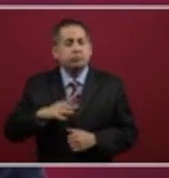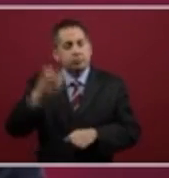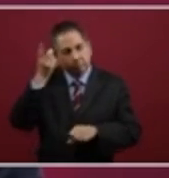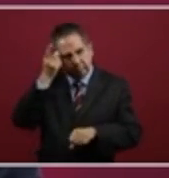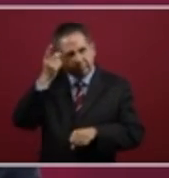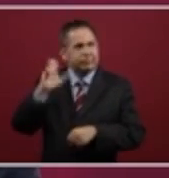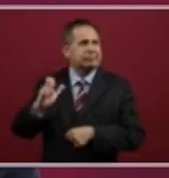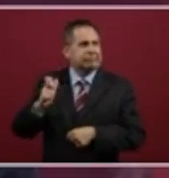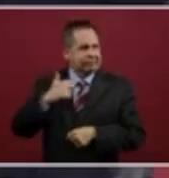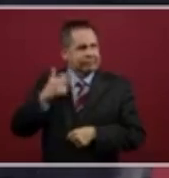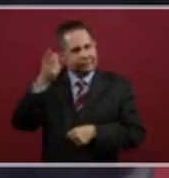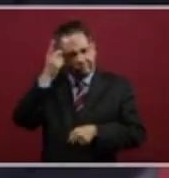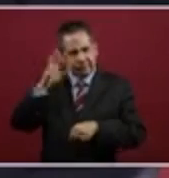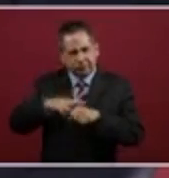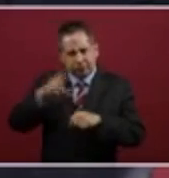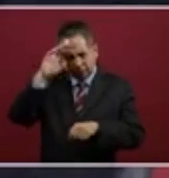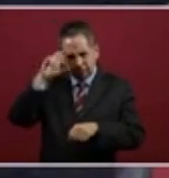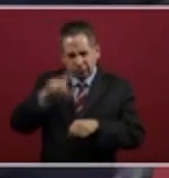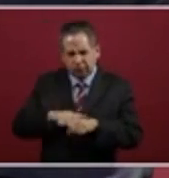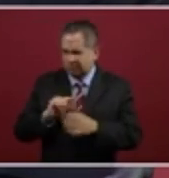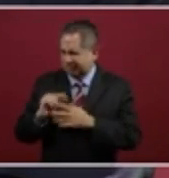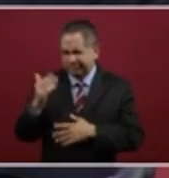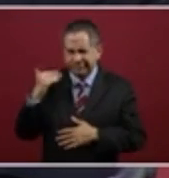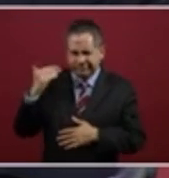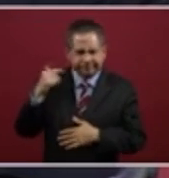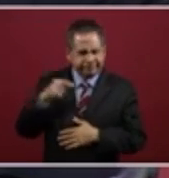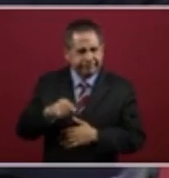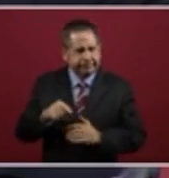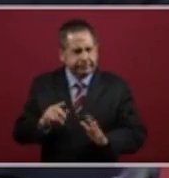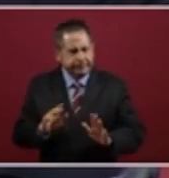cultura, eso más reciente,